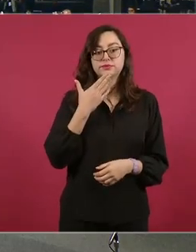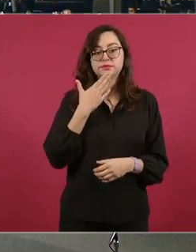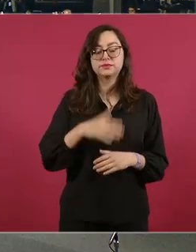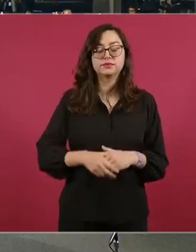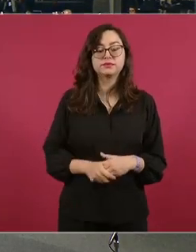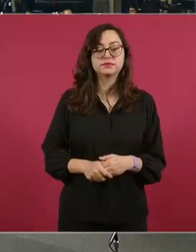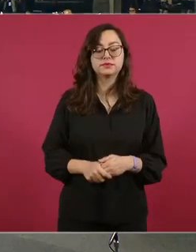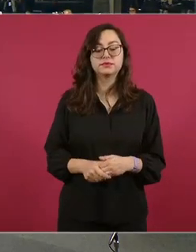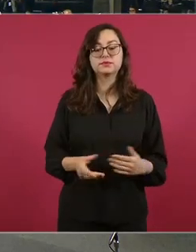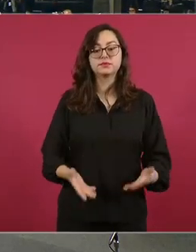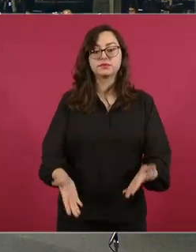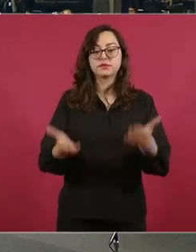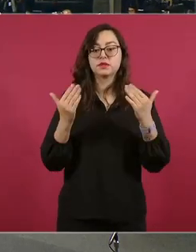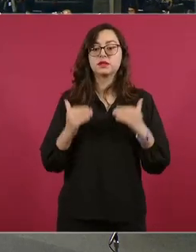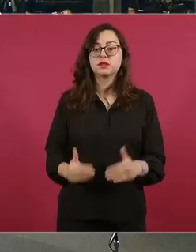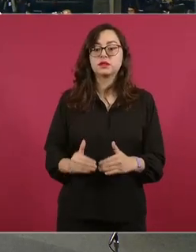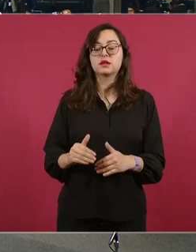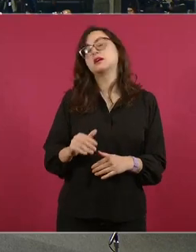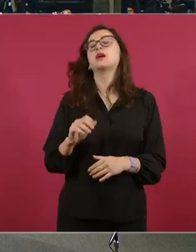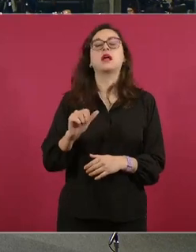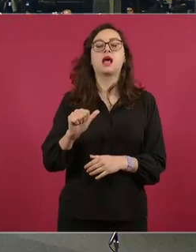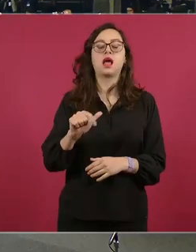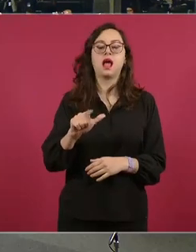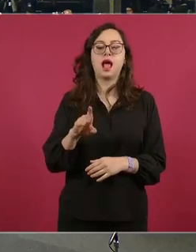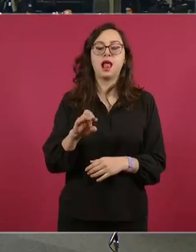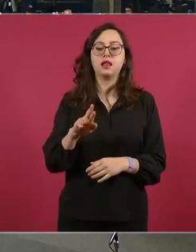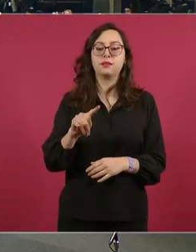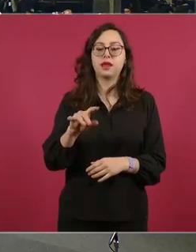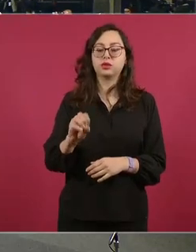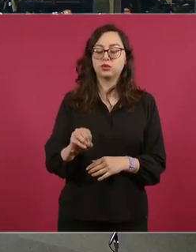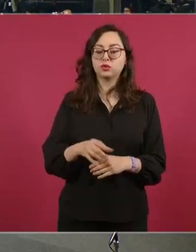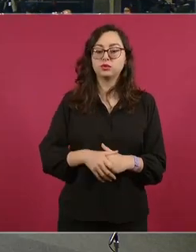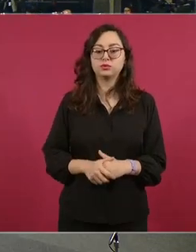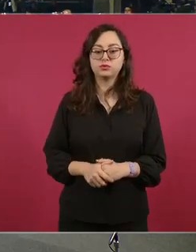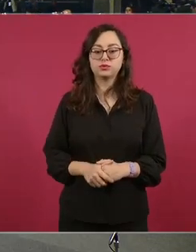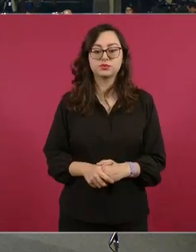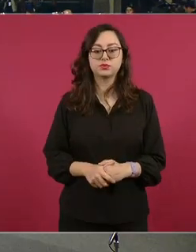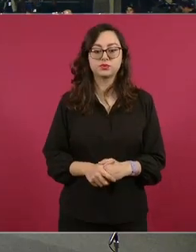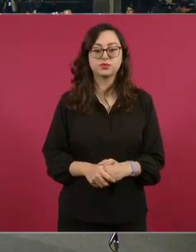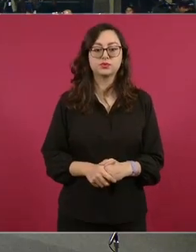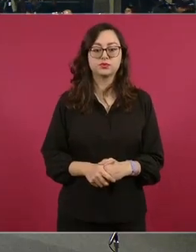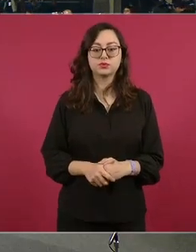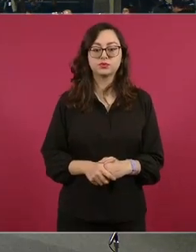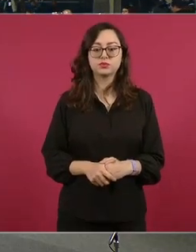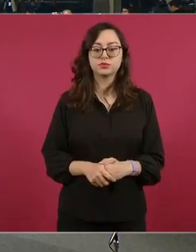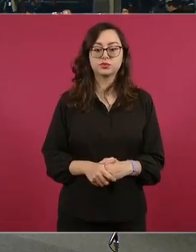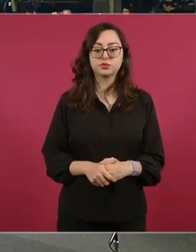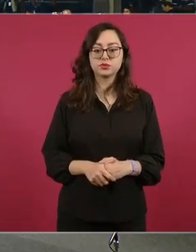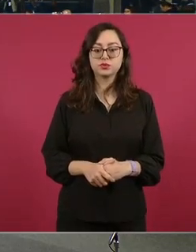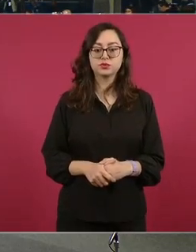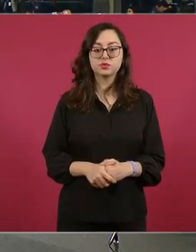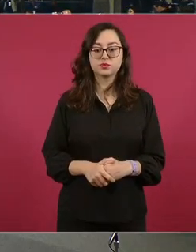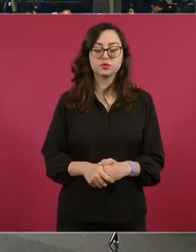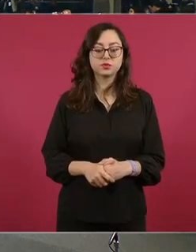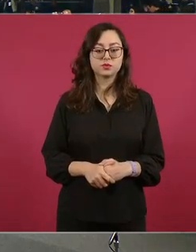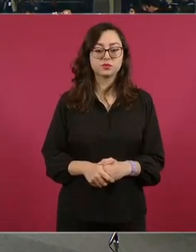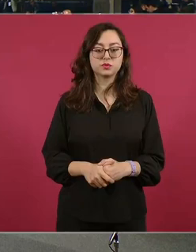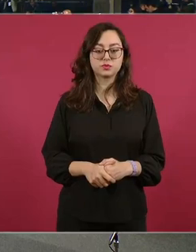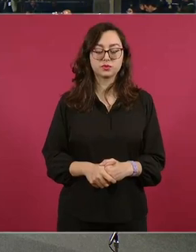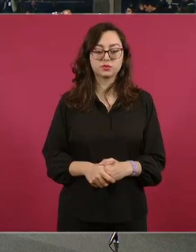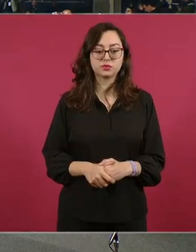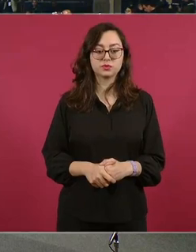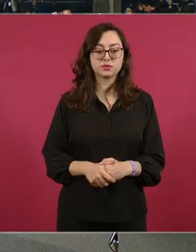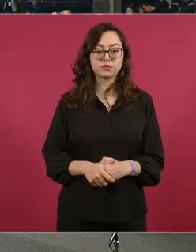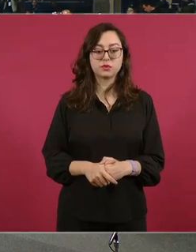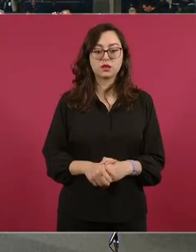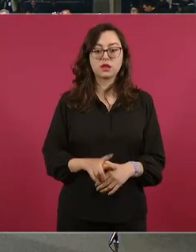Quedó pendiente Alberto Marroquín. Paso para acá. Me voy a pasar. Y